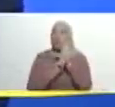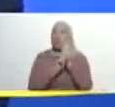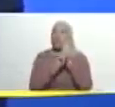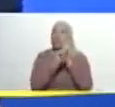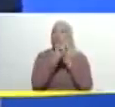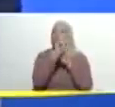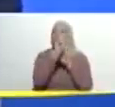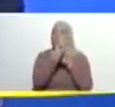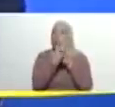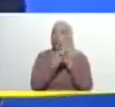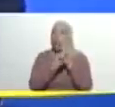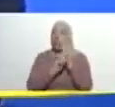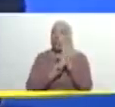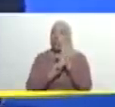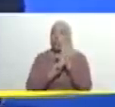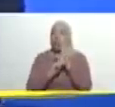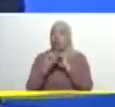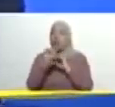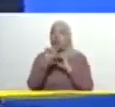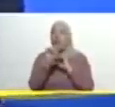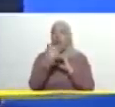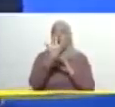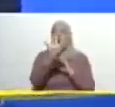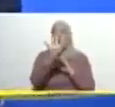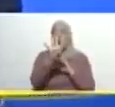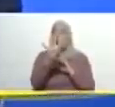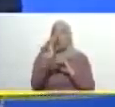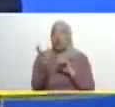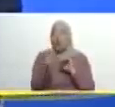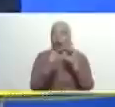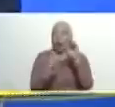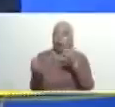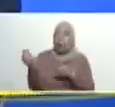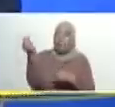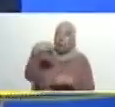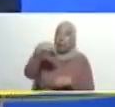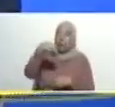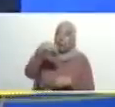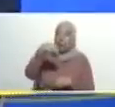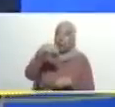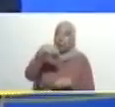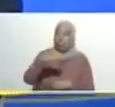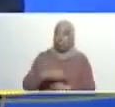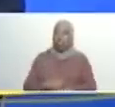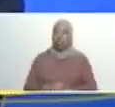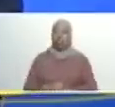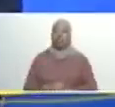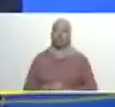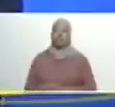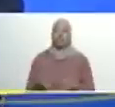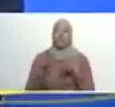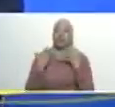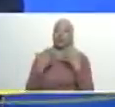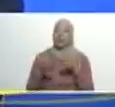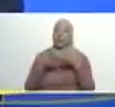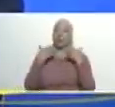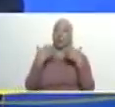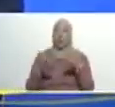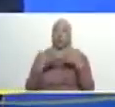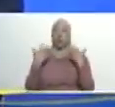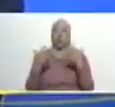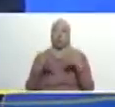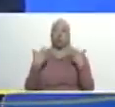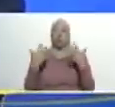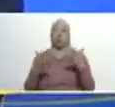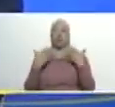que marcan el clima nos están marcando 4 grados centígrados más de calor